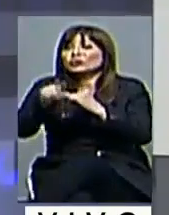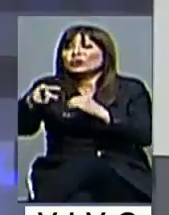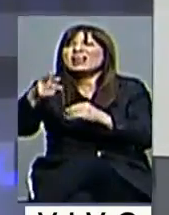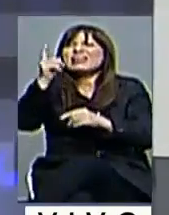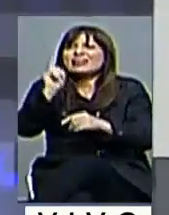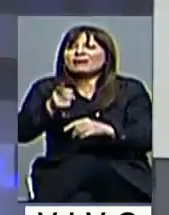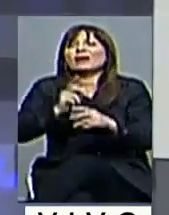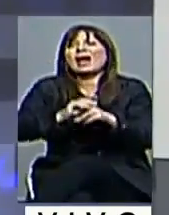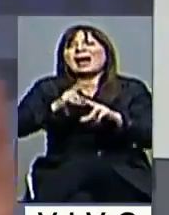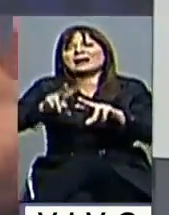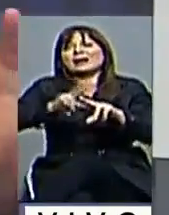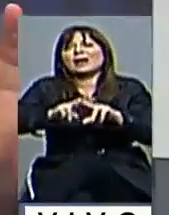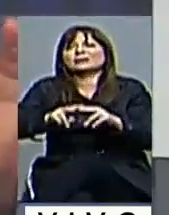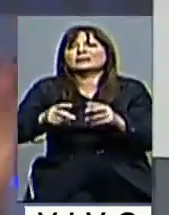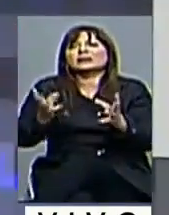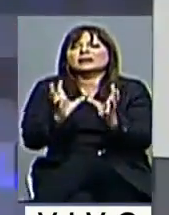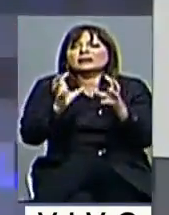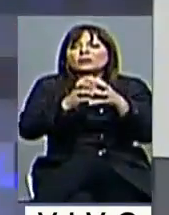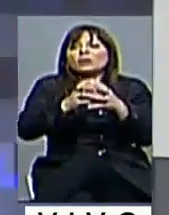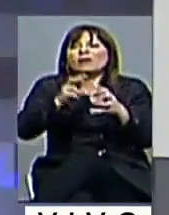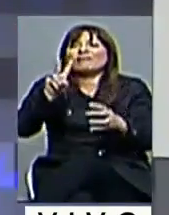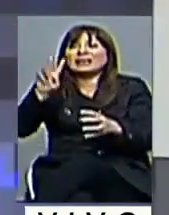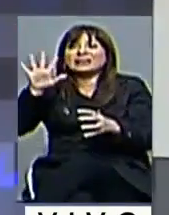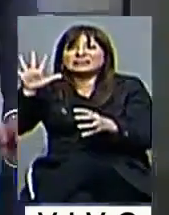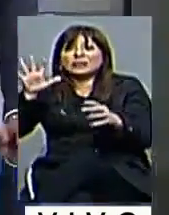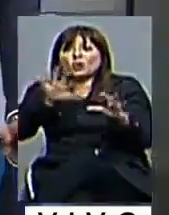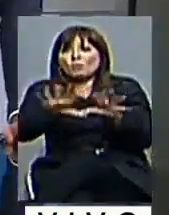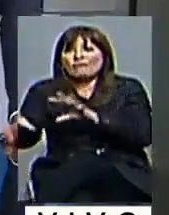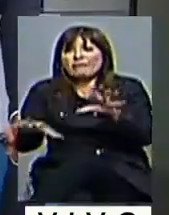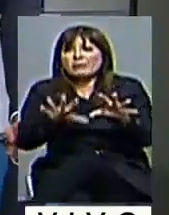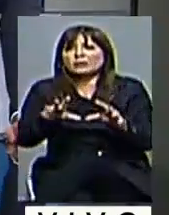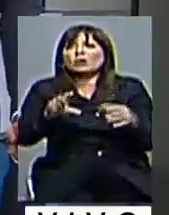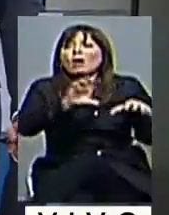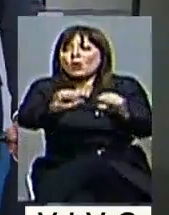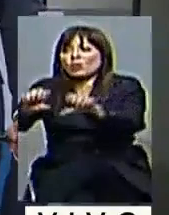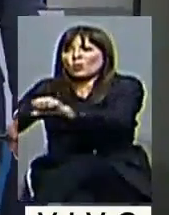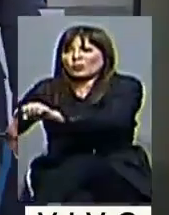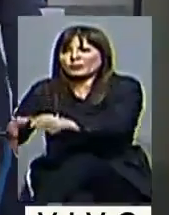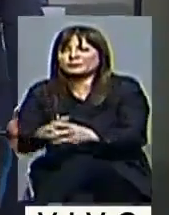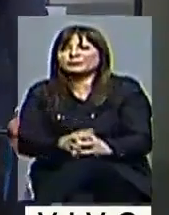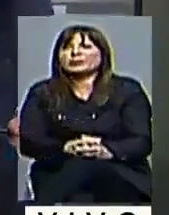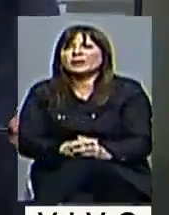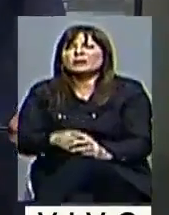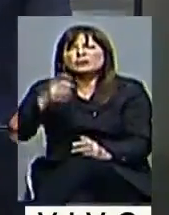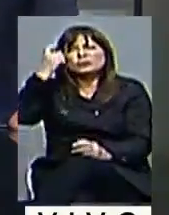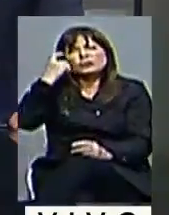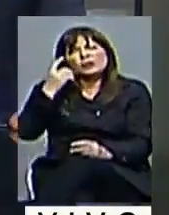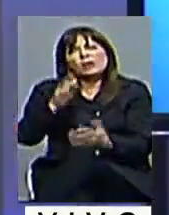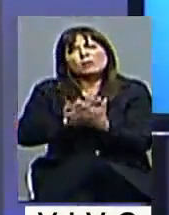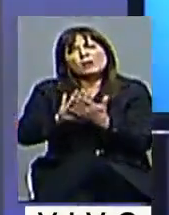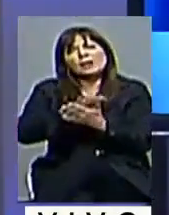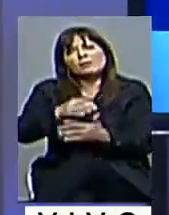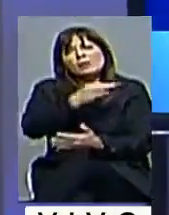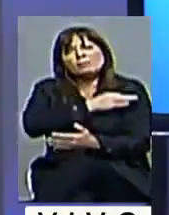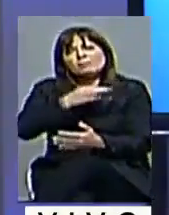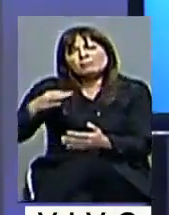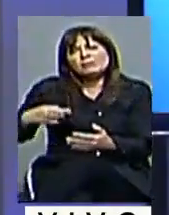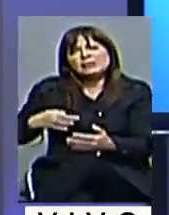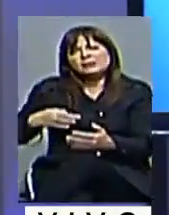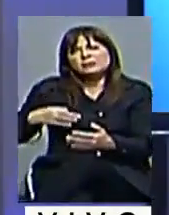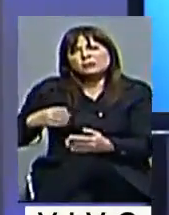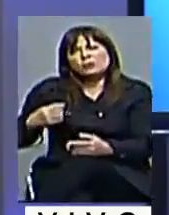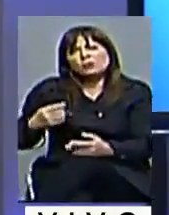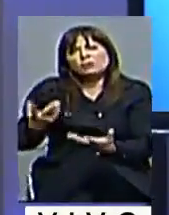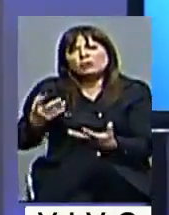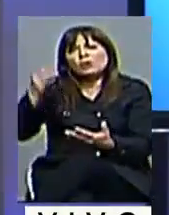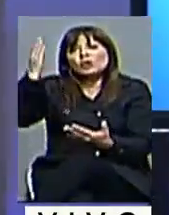tema entre estos 24 o 25 movimientos. Conversamos. Dime nomás. Sí, yo creo que si el ministro Sexpress que venga, que